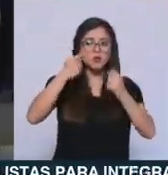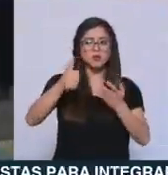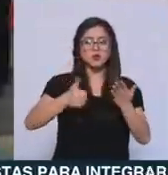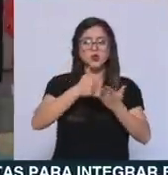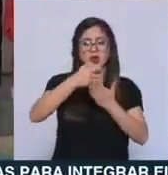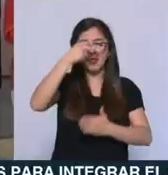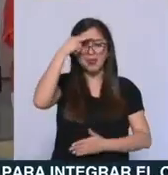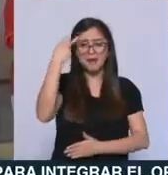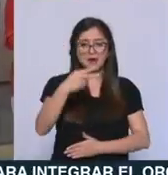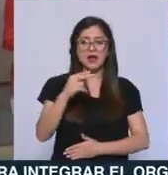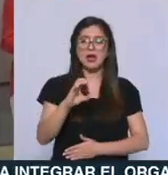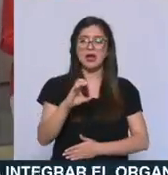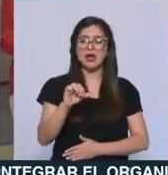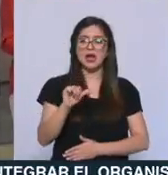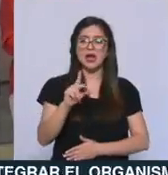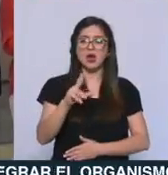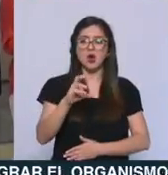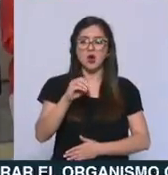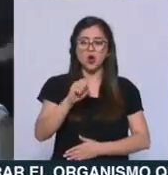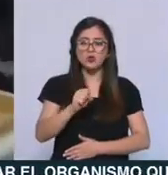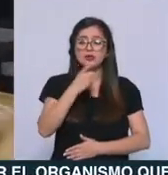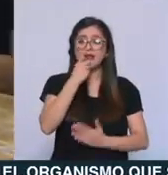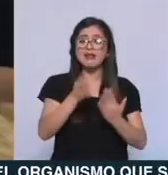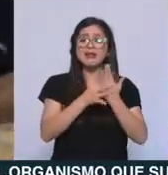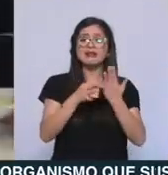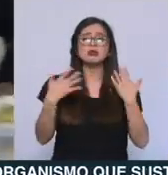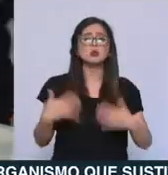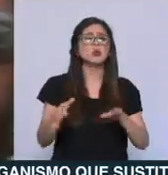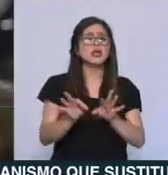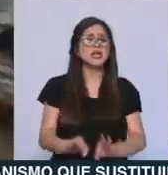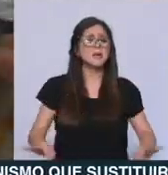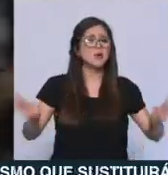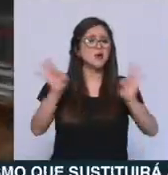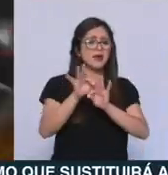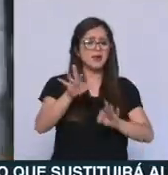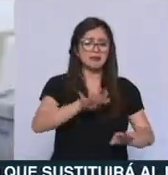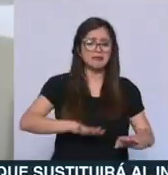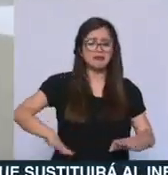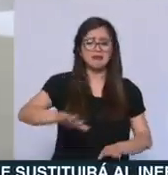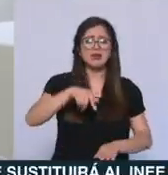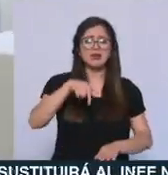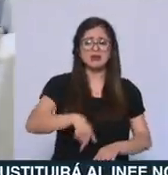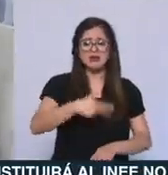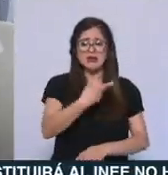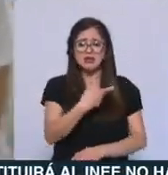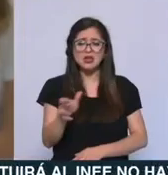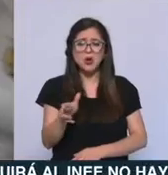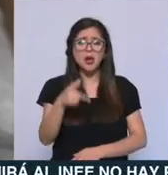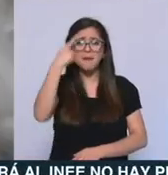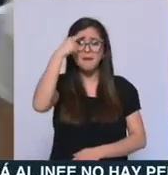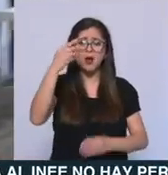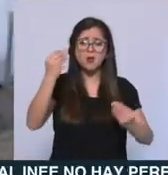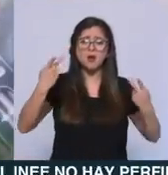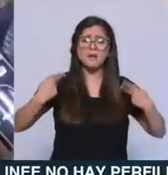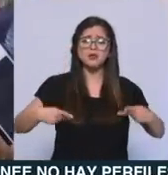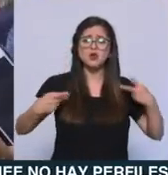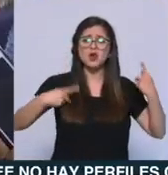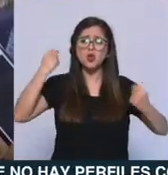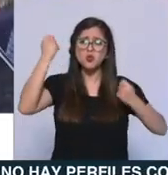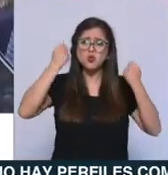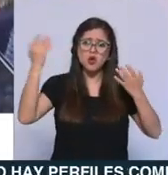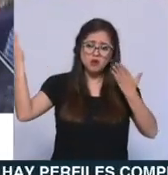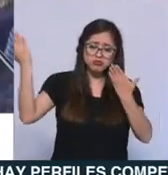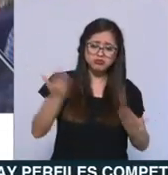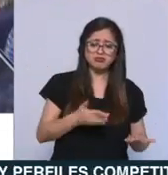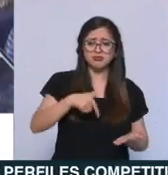Carlos McKinley, destacó la importancia que tiene el sector restaurantero para el turismo de la Ciudad de México. Es decir,